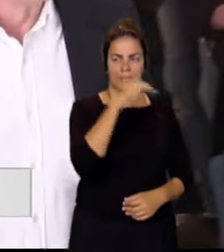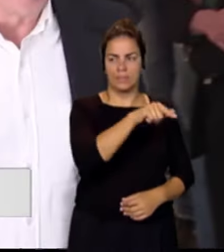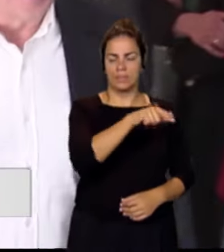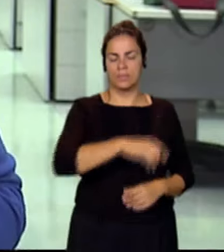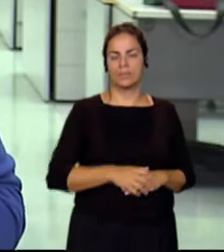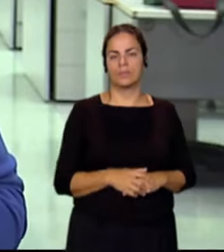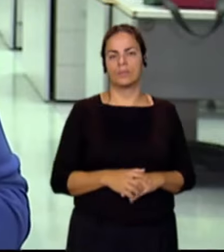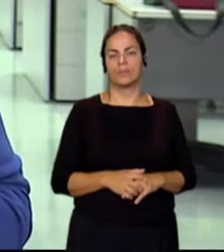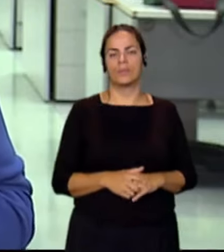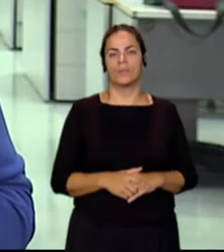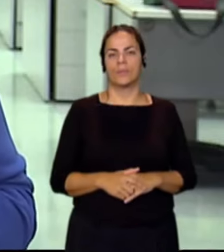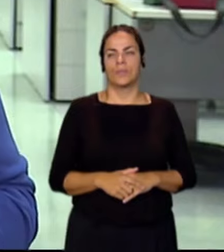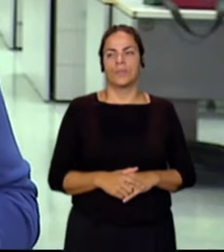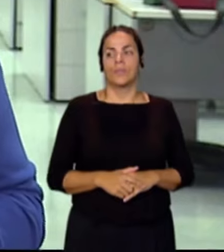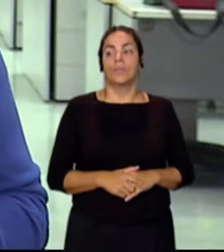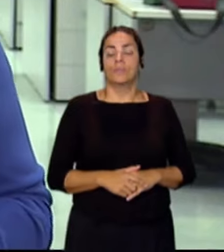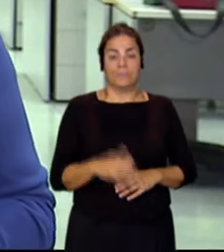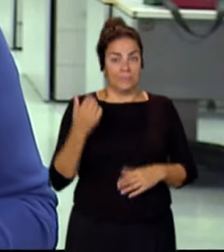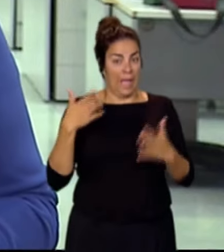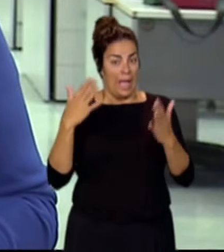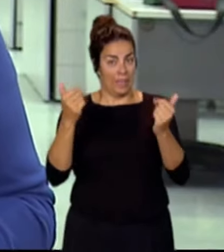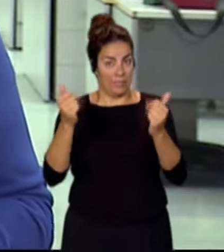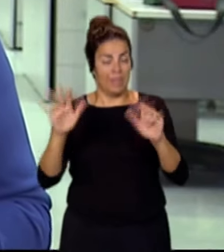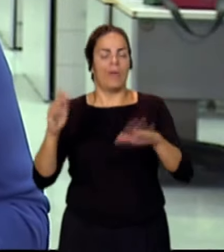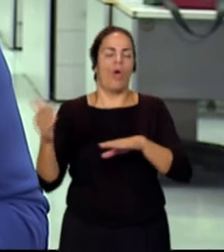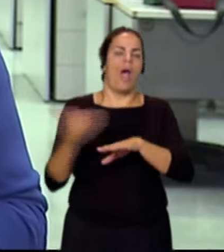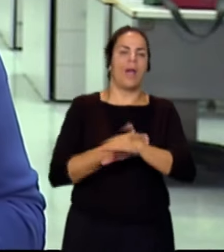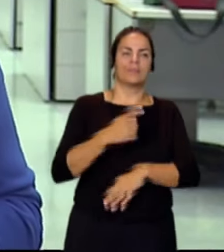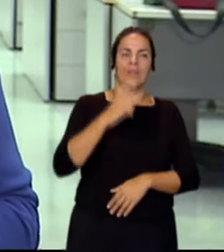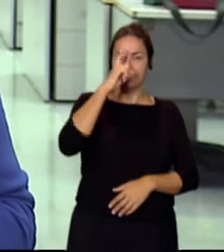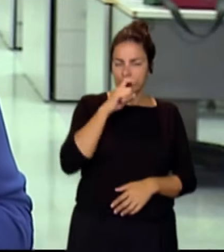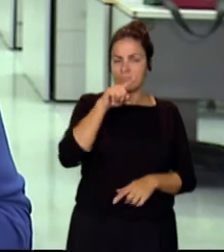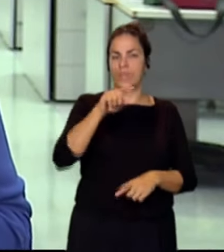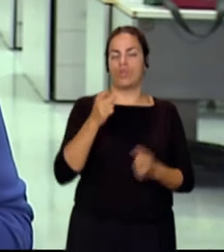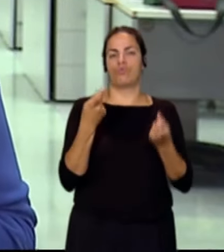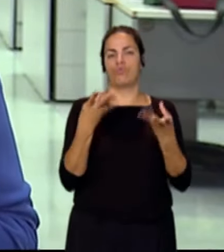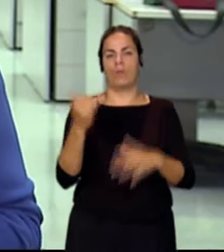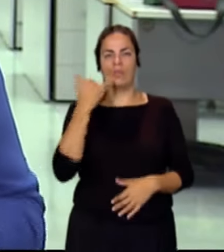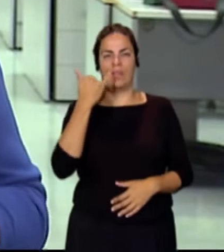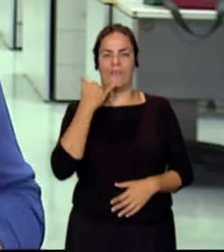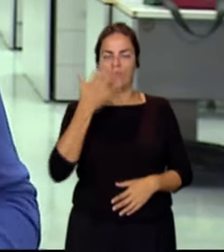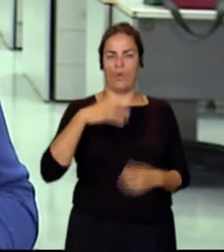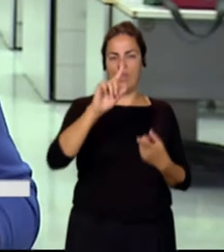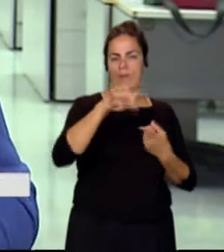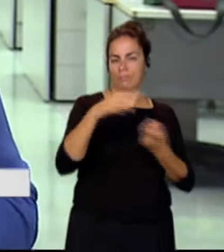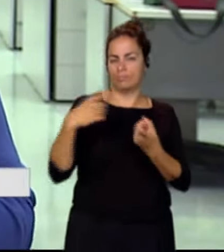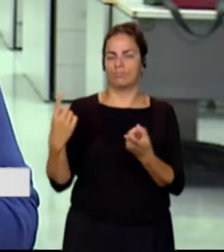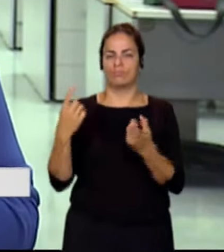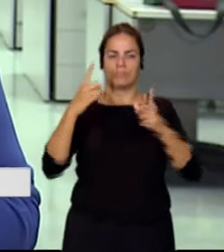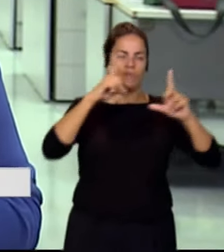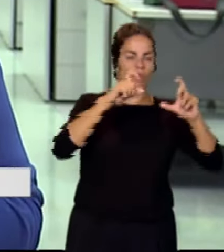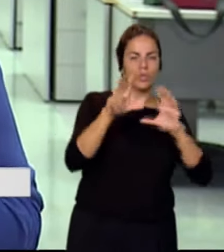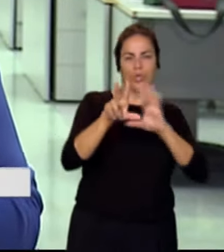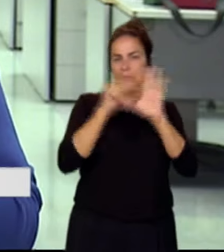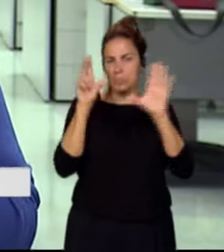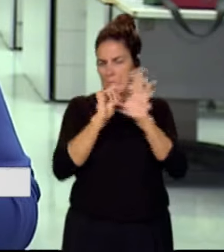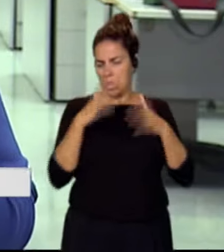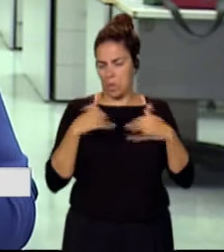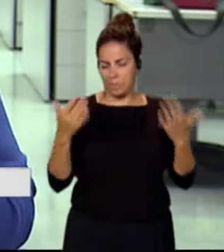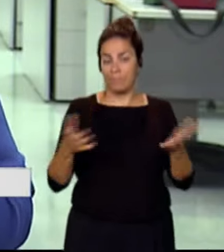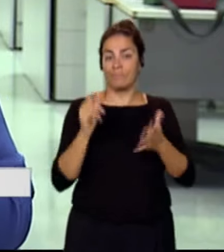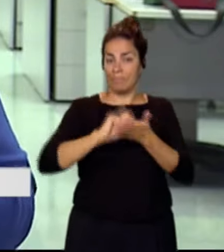encuestas y antes de despedirme recordarles ese número de teléfono al que nos pueden hacer llegar sus fotos y sus vídeos apunten el